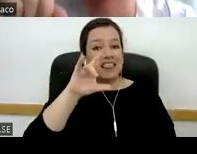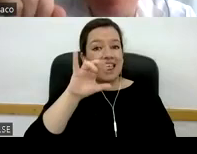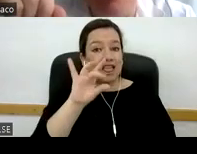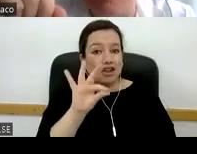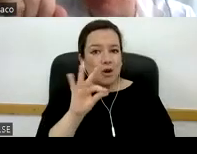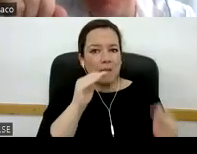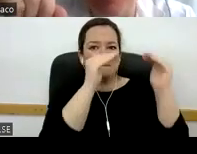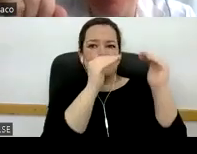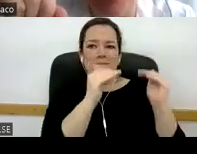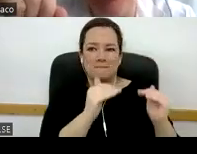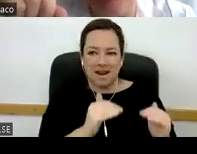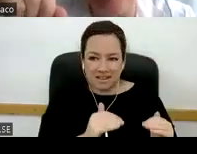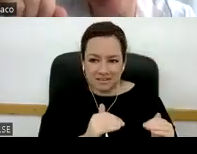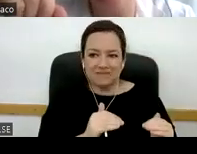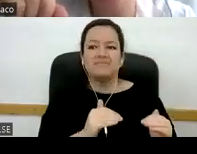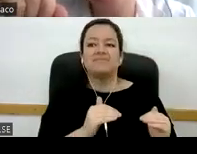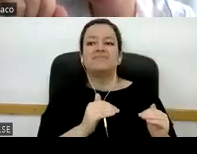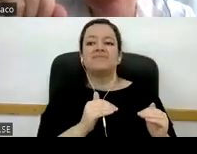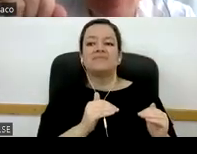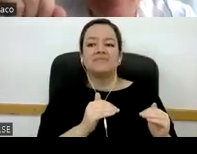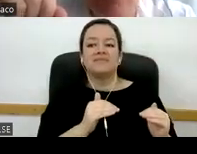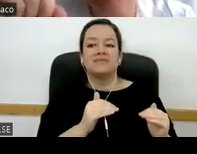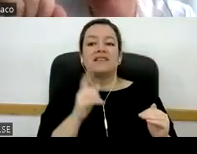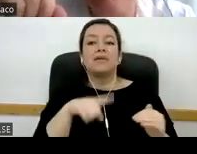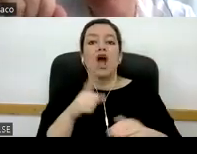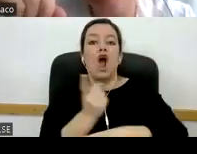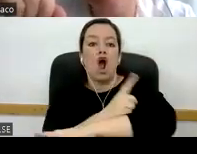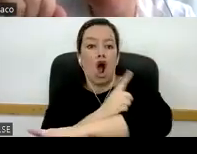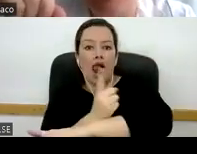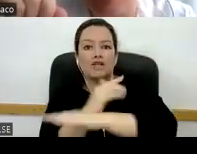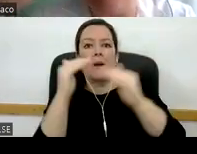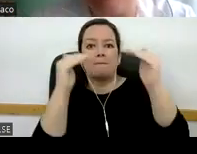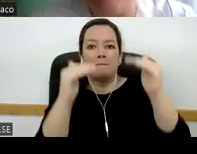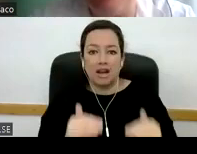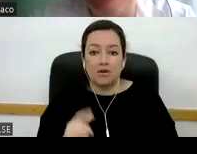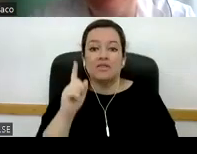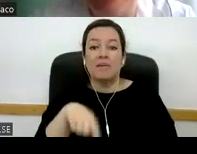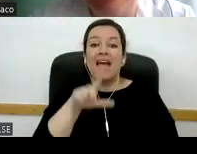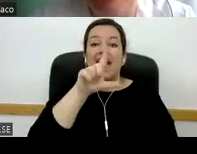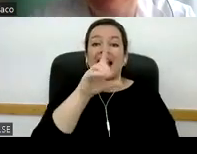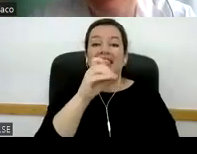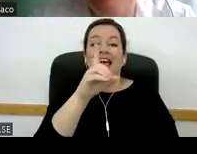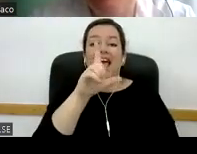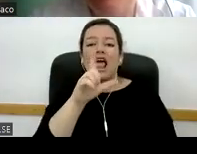incide fundamentalmente la presencia de ácidos grasos saturados, de colesterol total y de colesterol malo, de LDL.